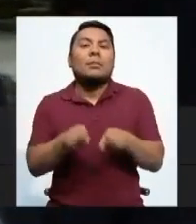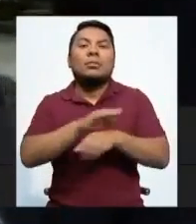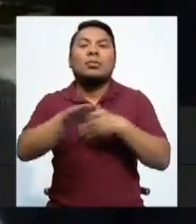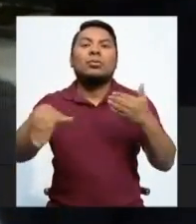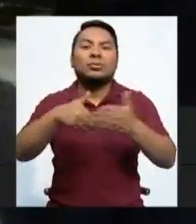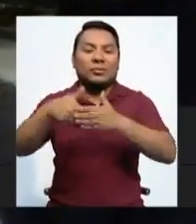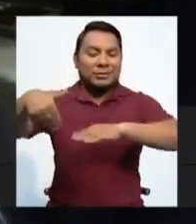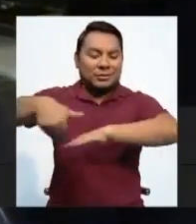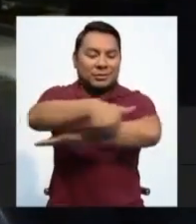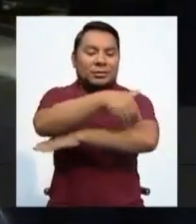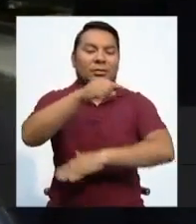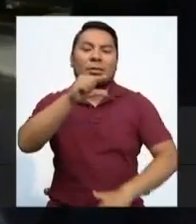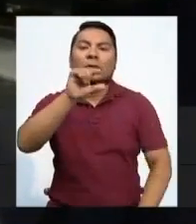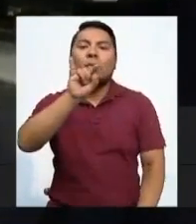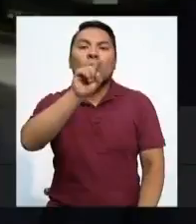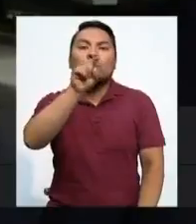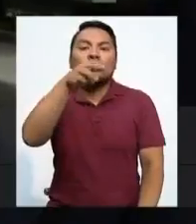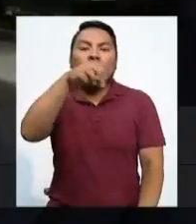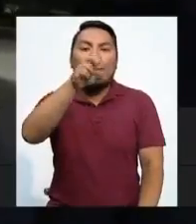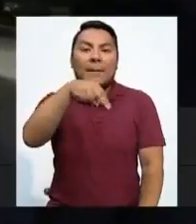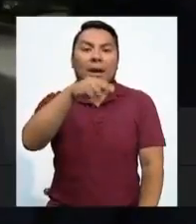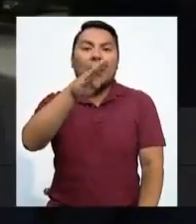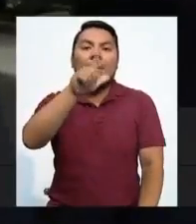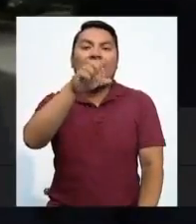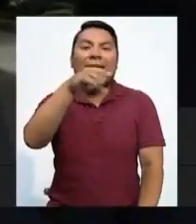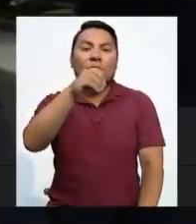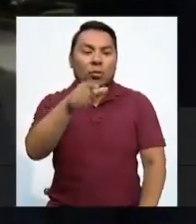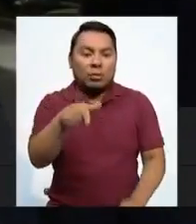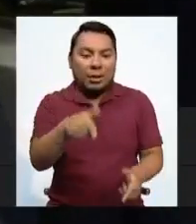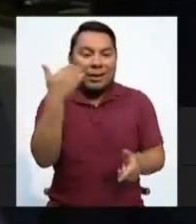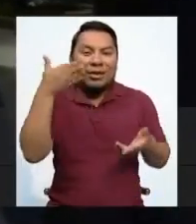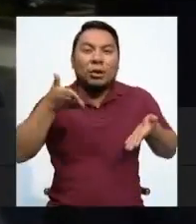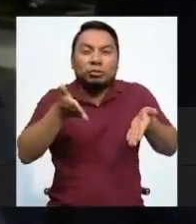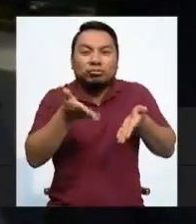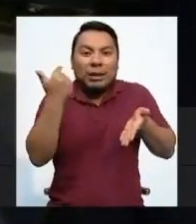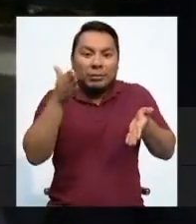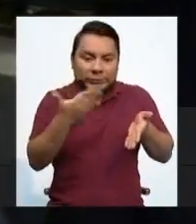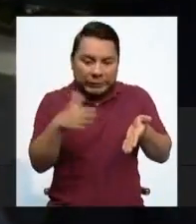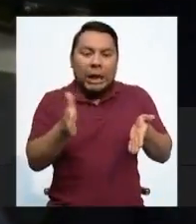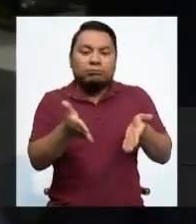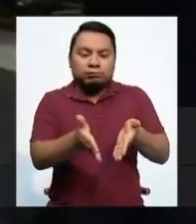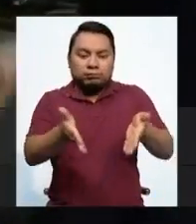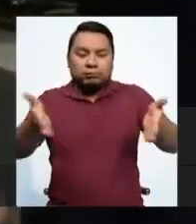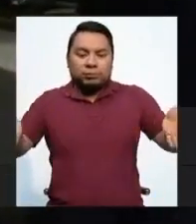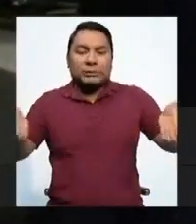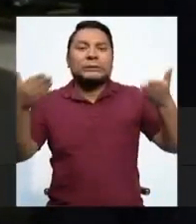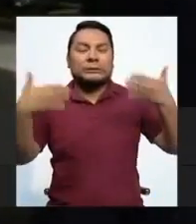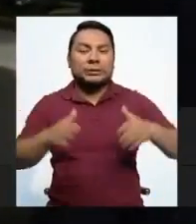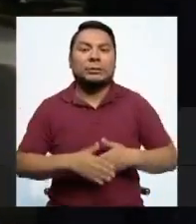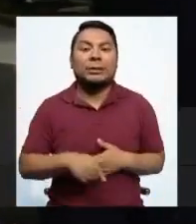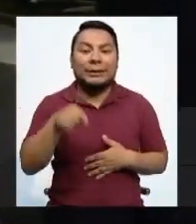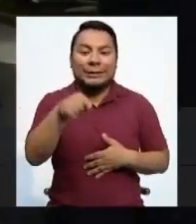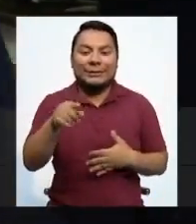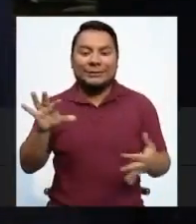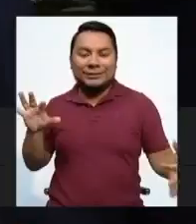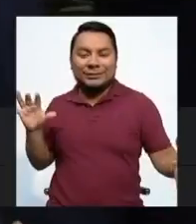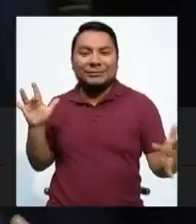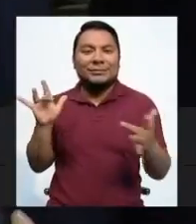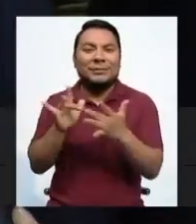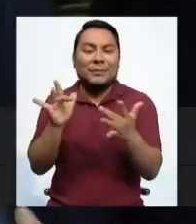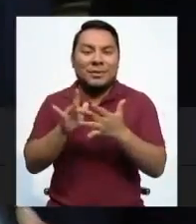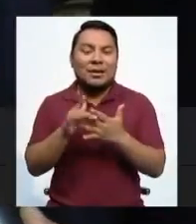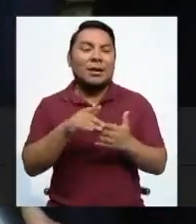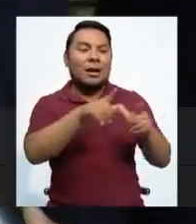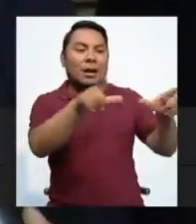Guzmán Blanco, ¿no? Y que va hasta el Óvalo, de manera tal que esta zona y se vincula al Campo de Marte por un lado y al Parque